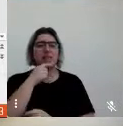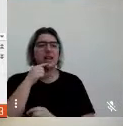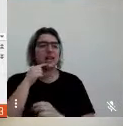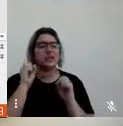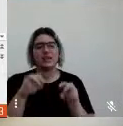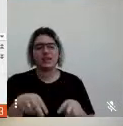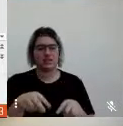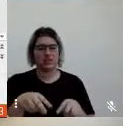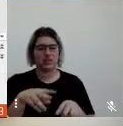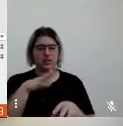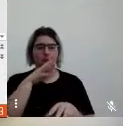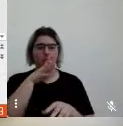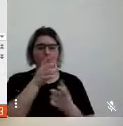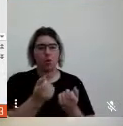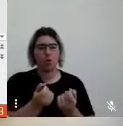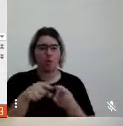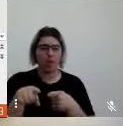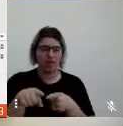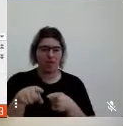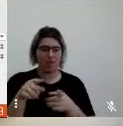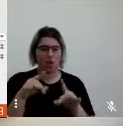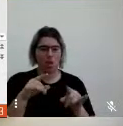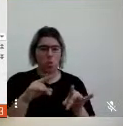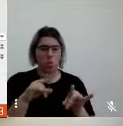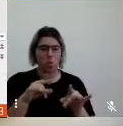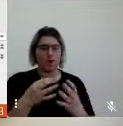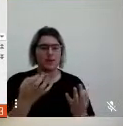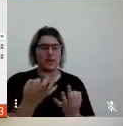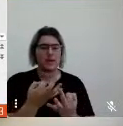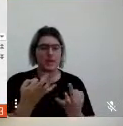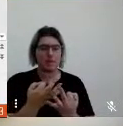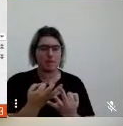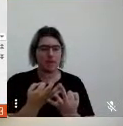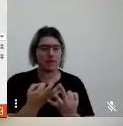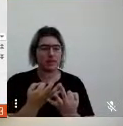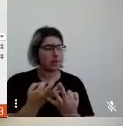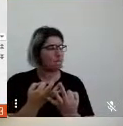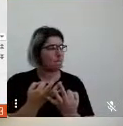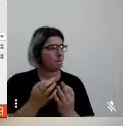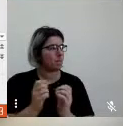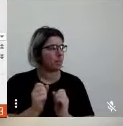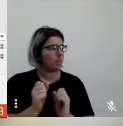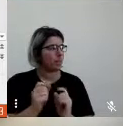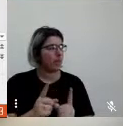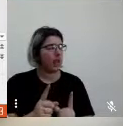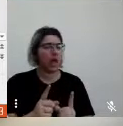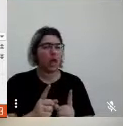sacarina es un primo hermano del azúcar. ¿Y qué pasa con la sacarina? Que aporta